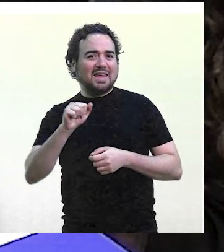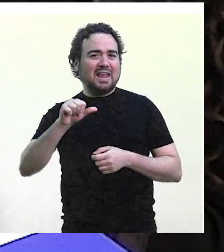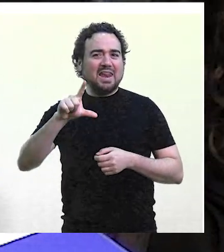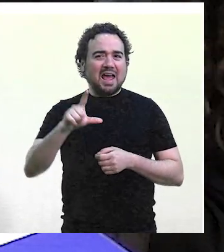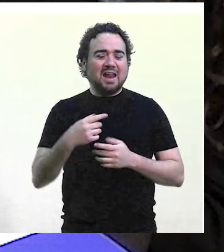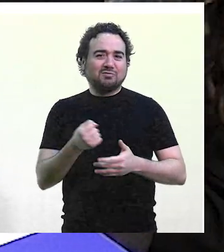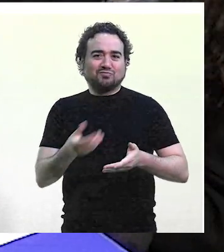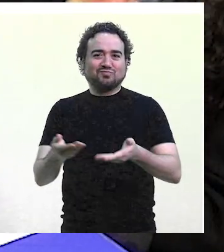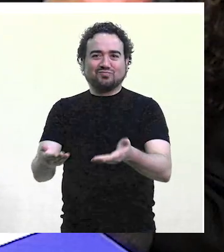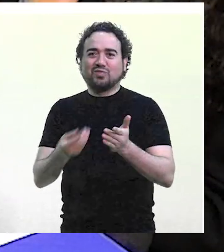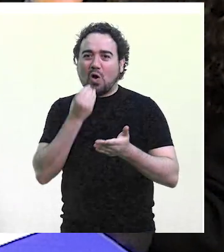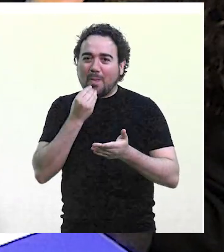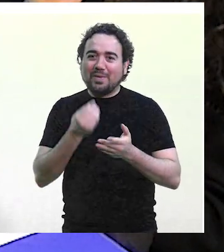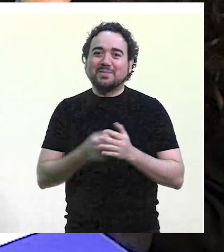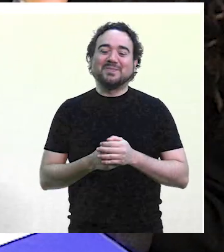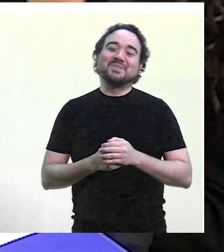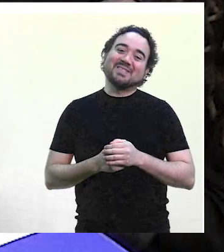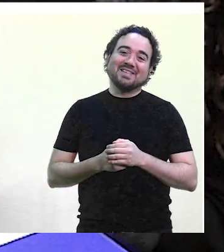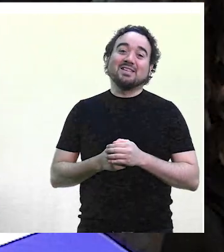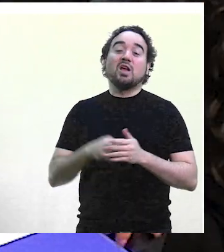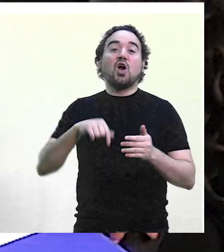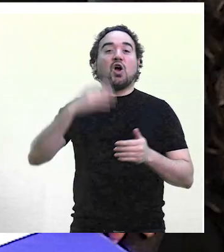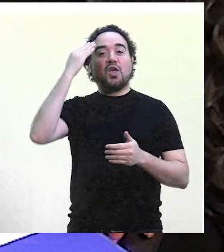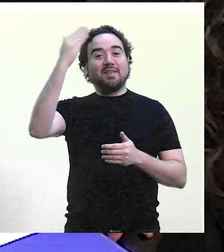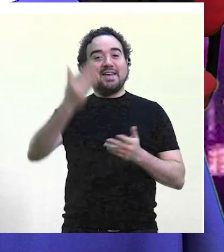en los matinales. Sí. No, si recién está hecho.